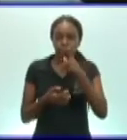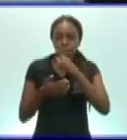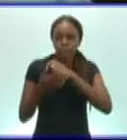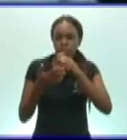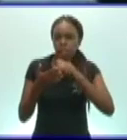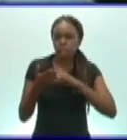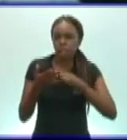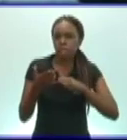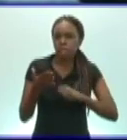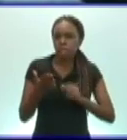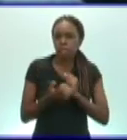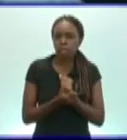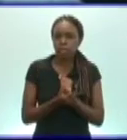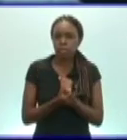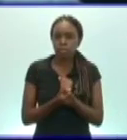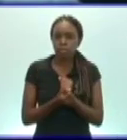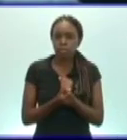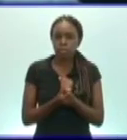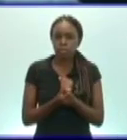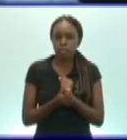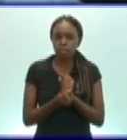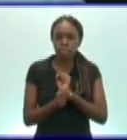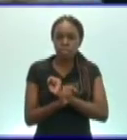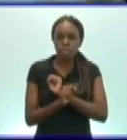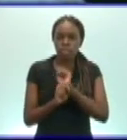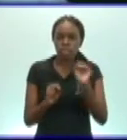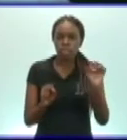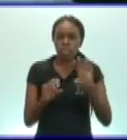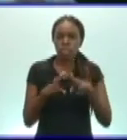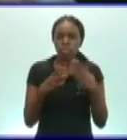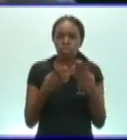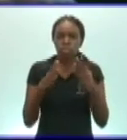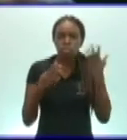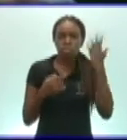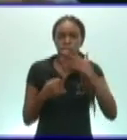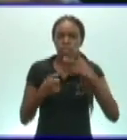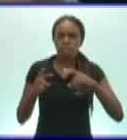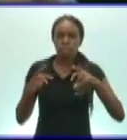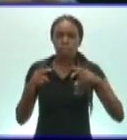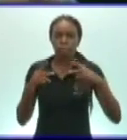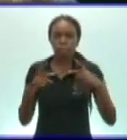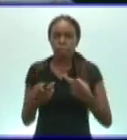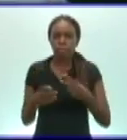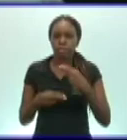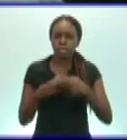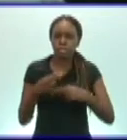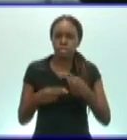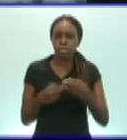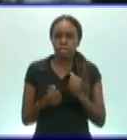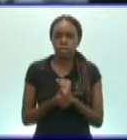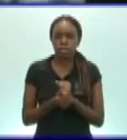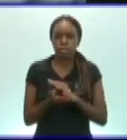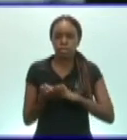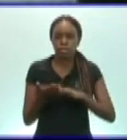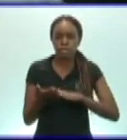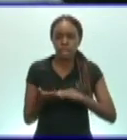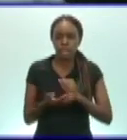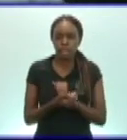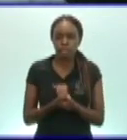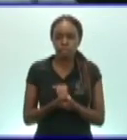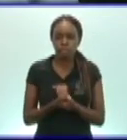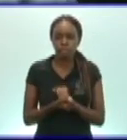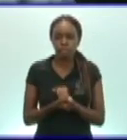claridad. Cuando se desencadenen estas pasiones, ¿quién volverá a someterla? Era imposible. Él cae víctima de